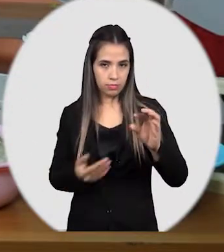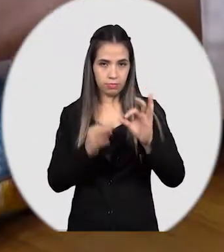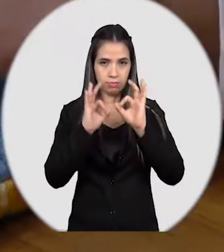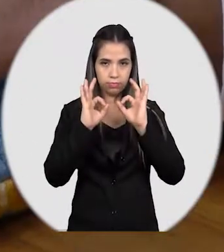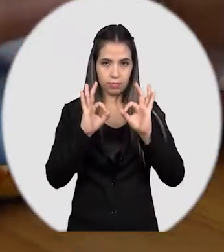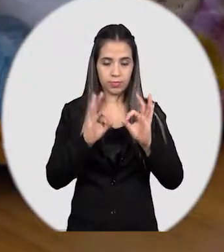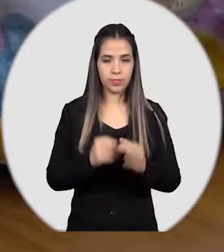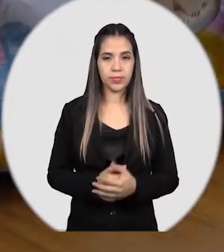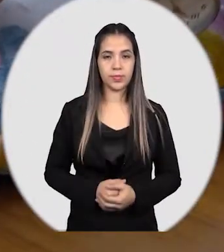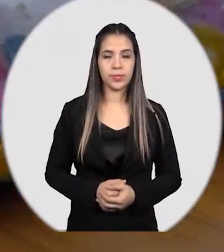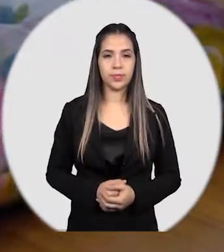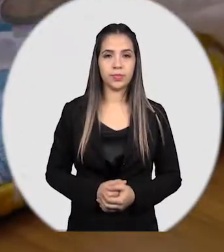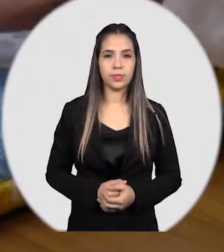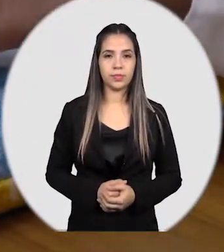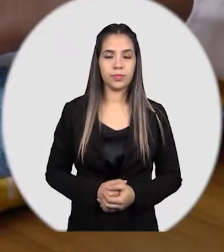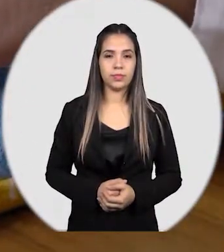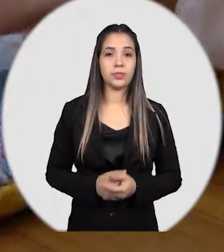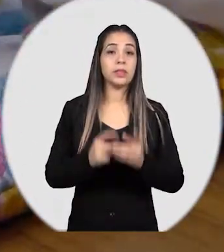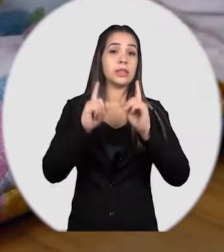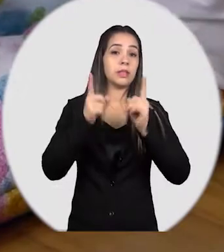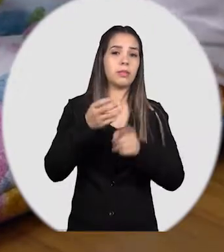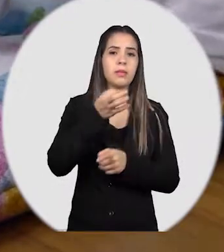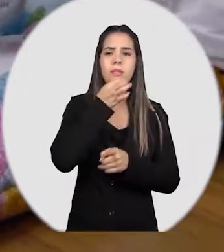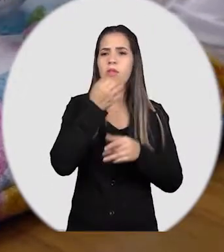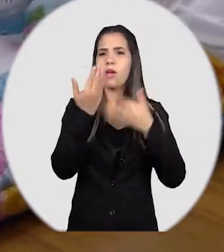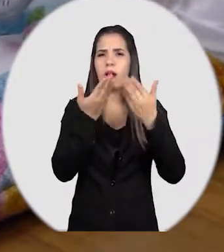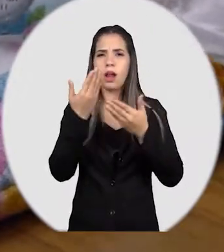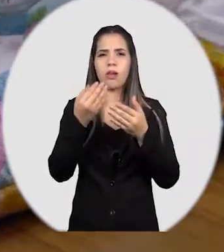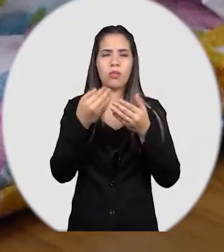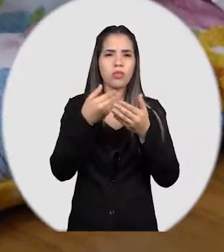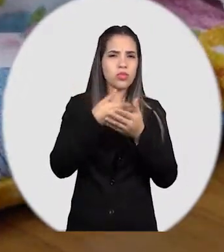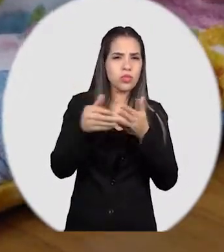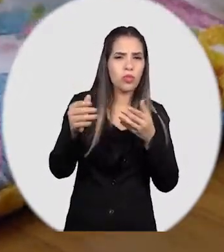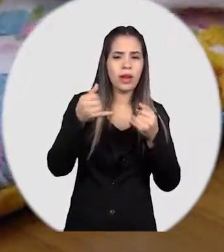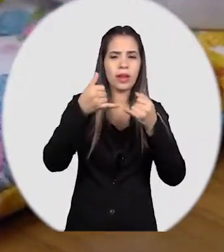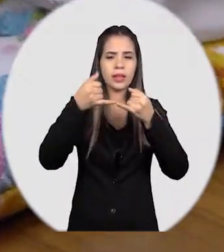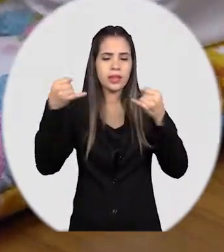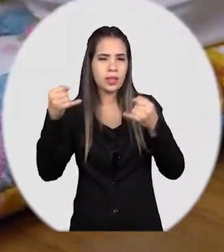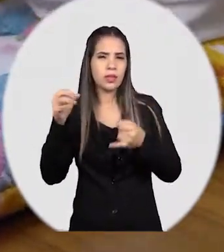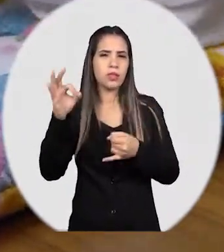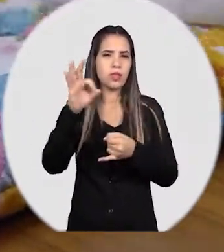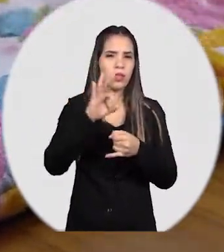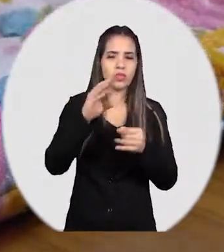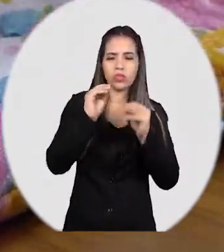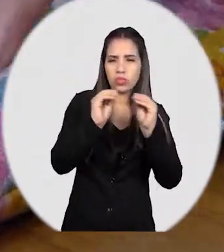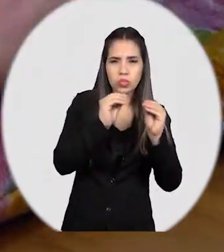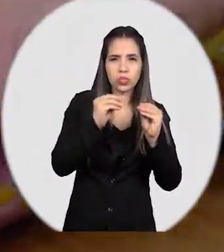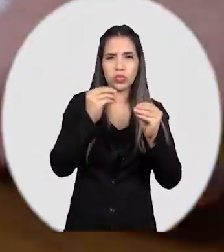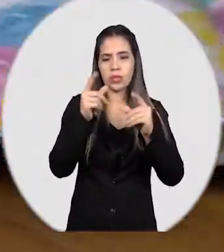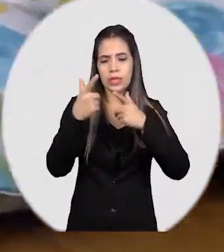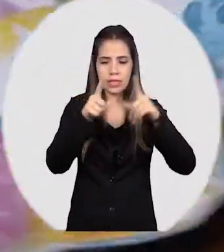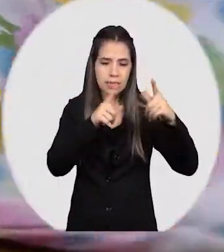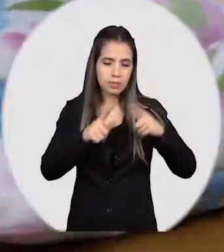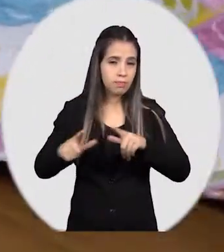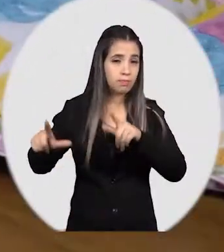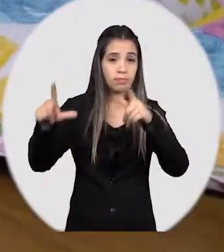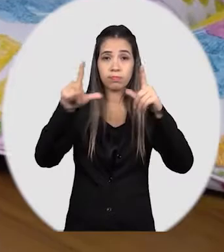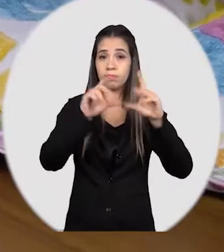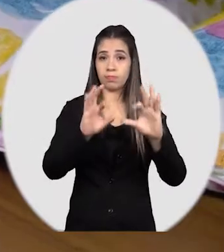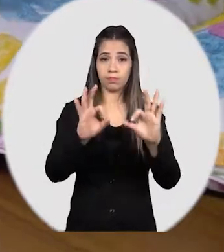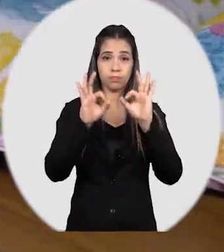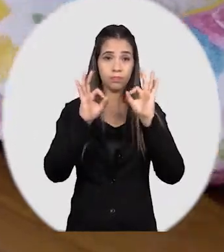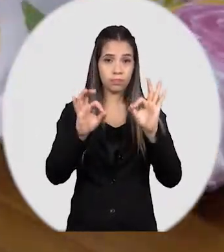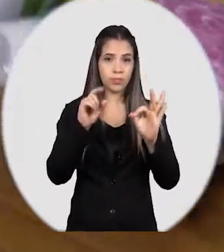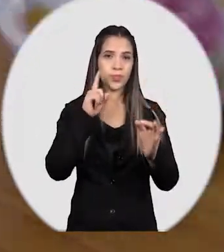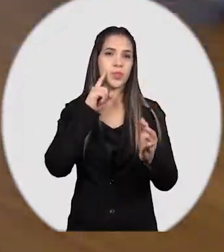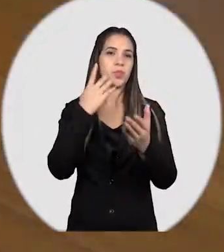alfileres. Luego vamos a limpiar cualquier residuo. Y de esa manera ya